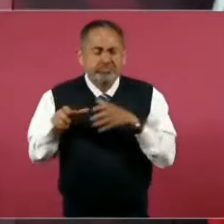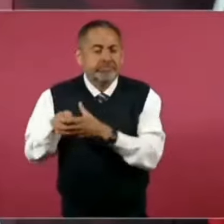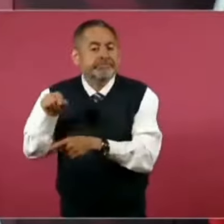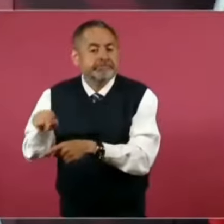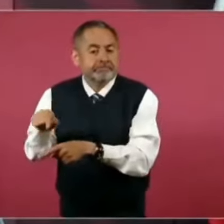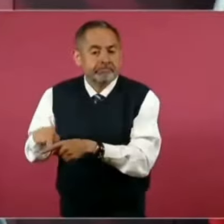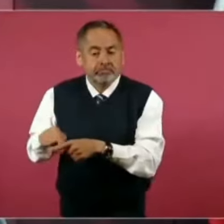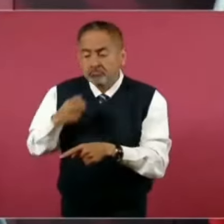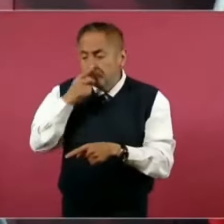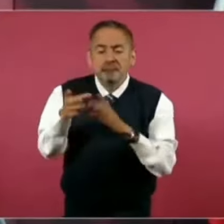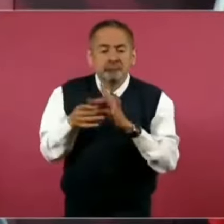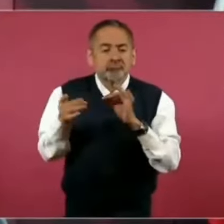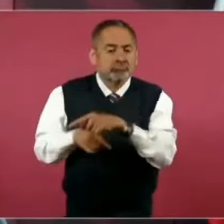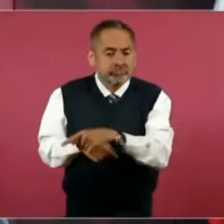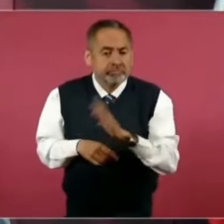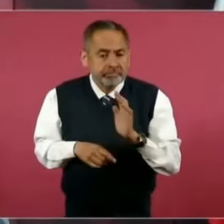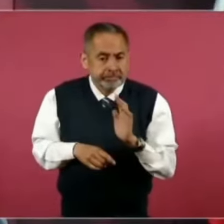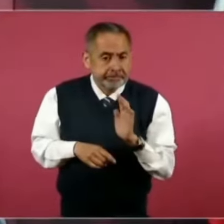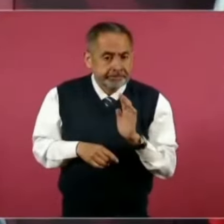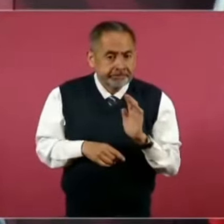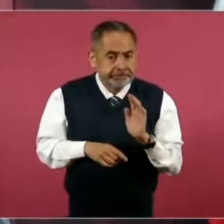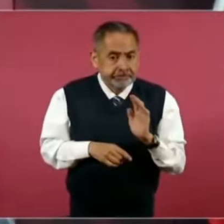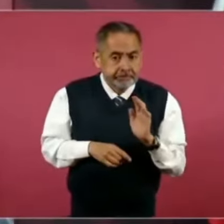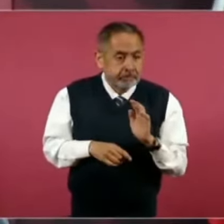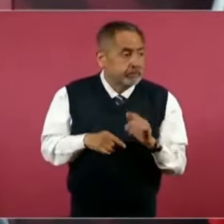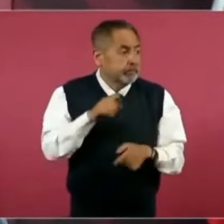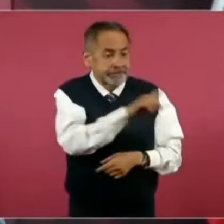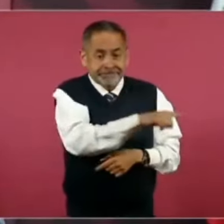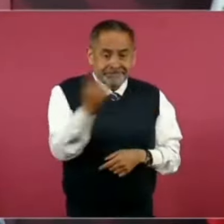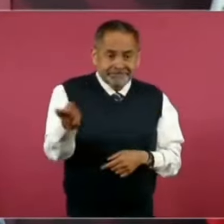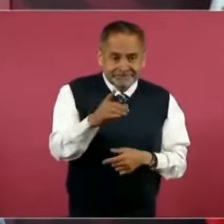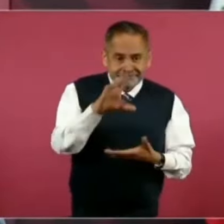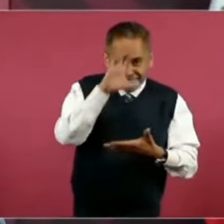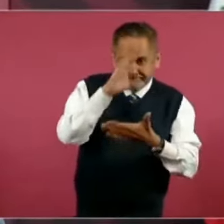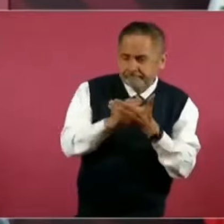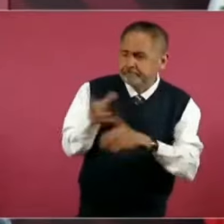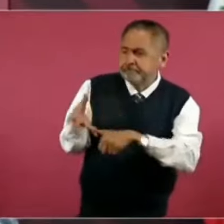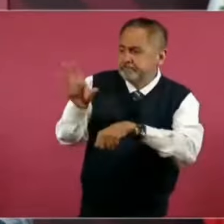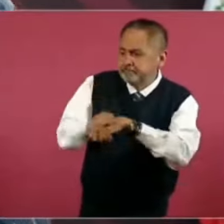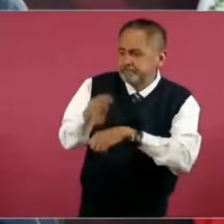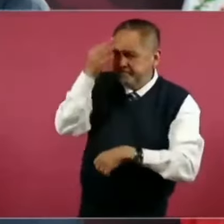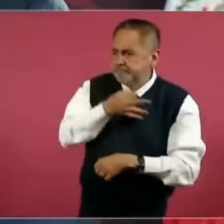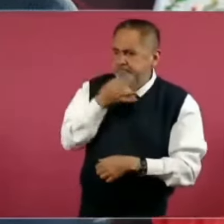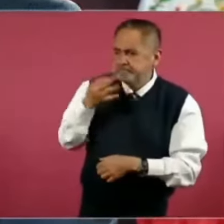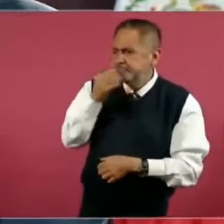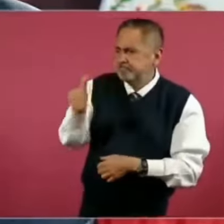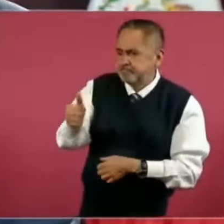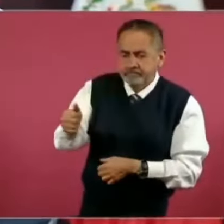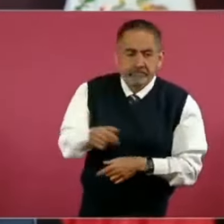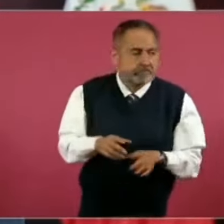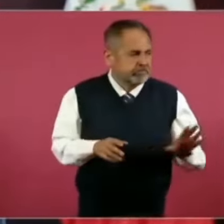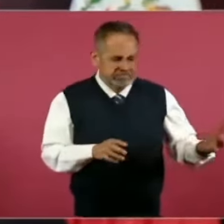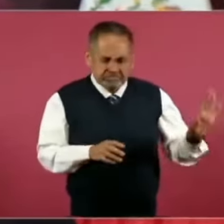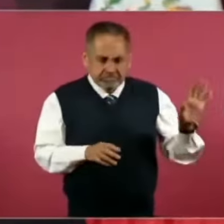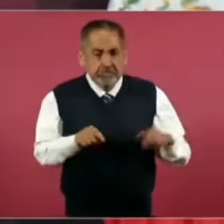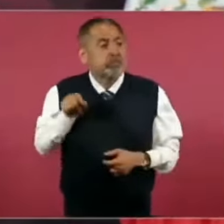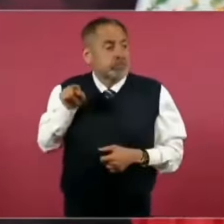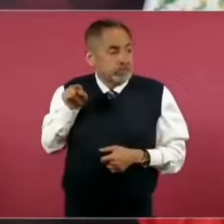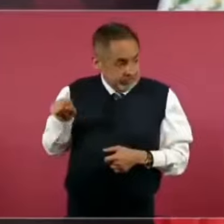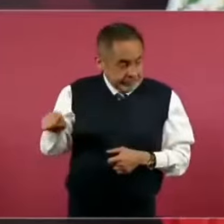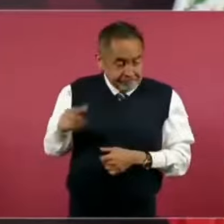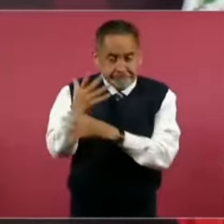llegó a decir, aun cuando lo excomulgaron, llegó a decir, yo me hinco donde